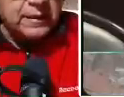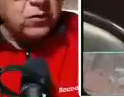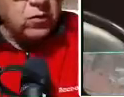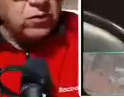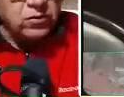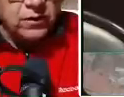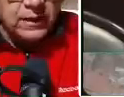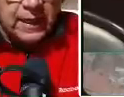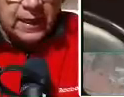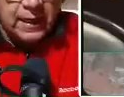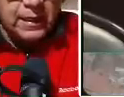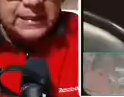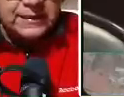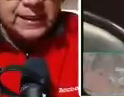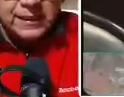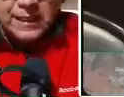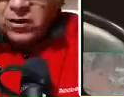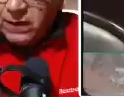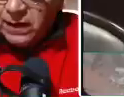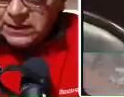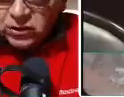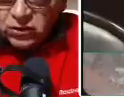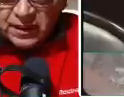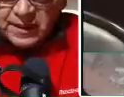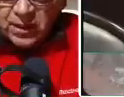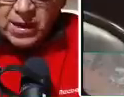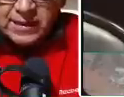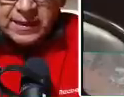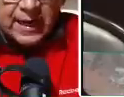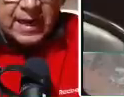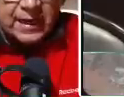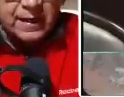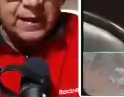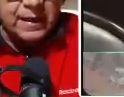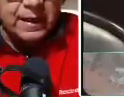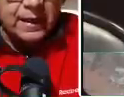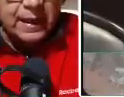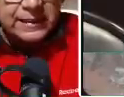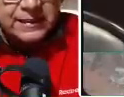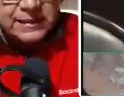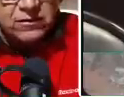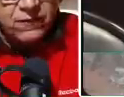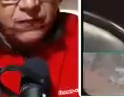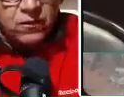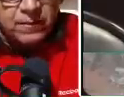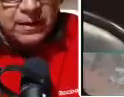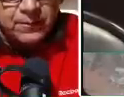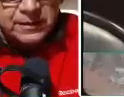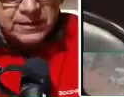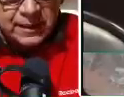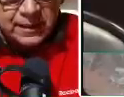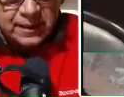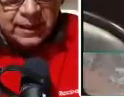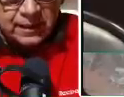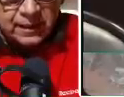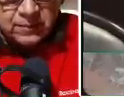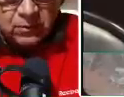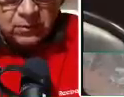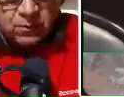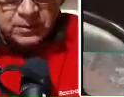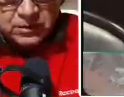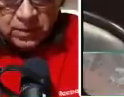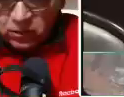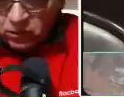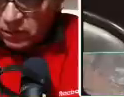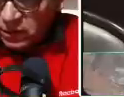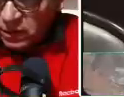el discurso de la secretaria de Gobernación, que llegó a entregar el 6º informe del presidente Andrés Manuel